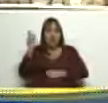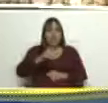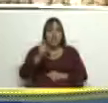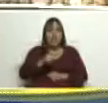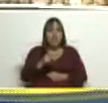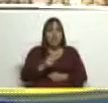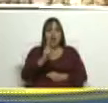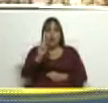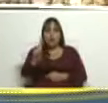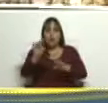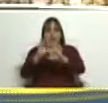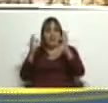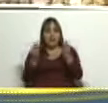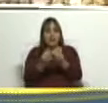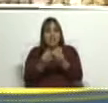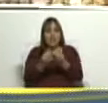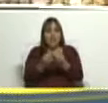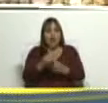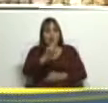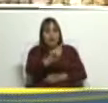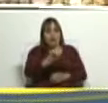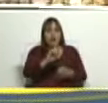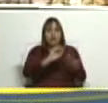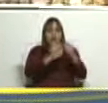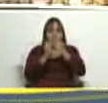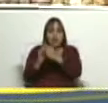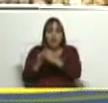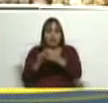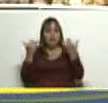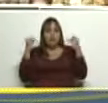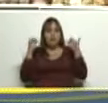una familia y una comunidad para su fiesta.